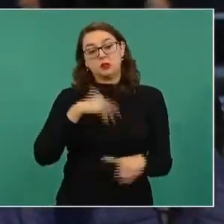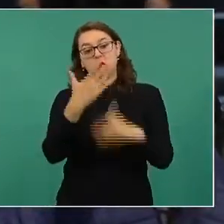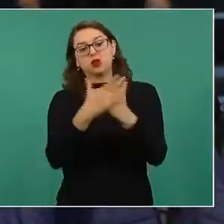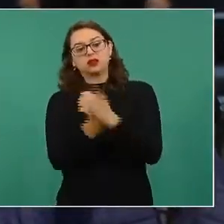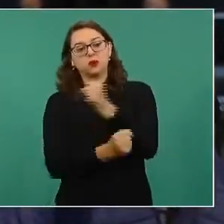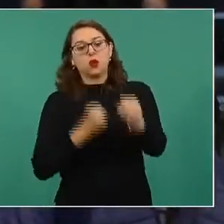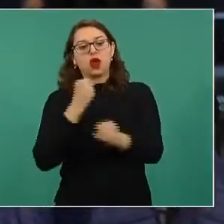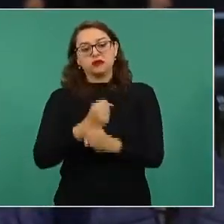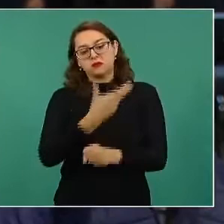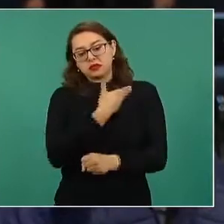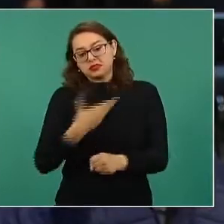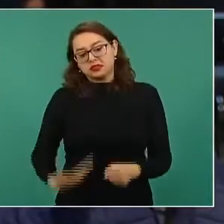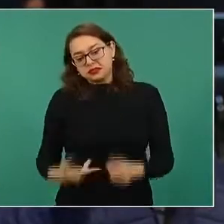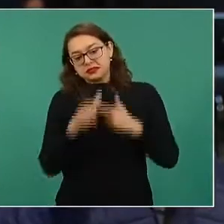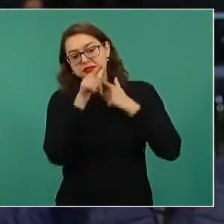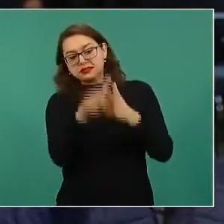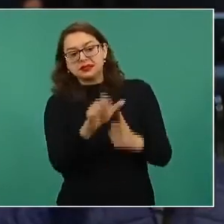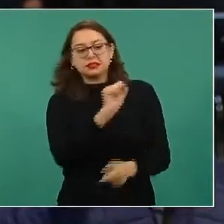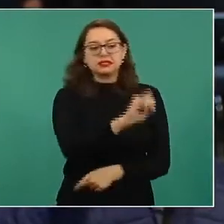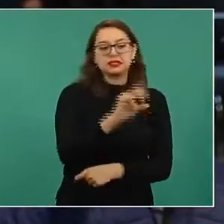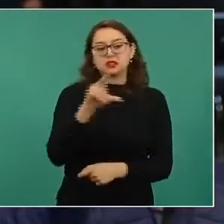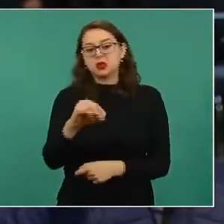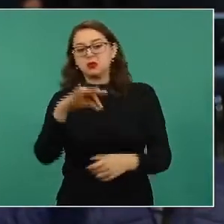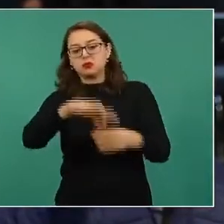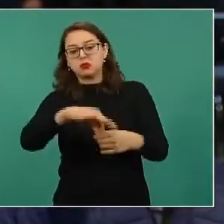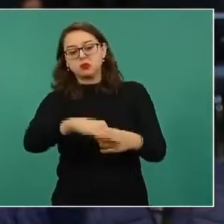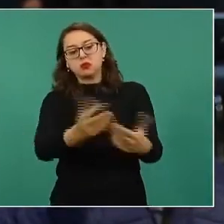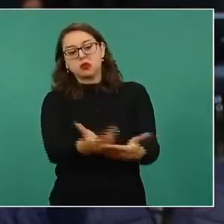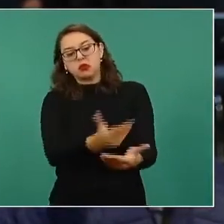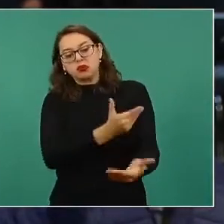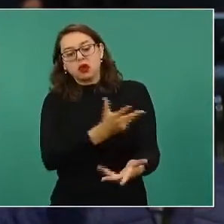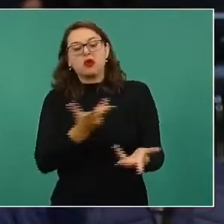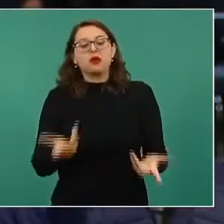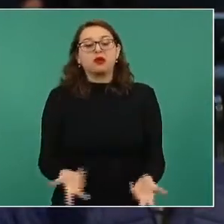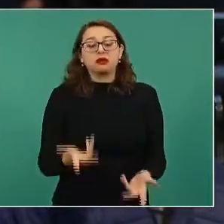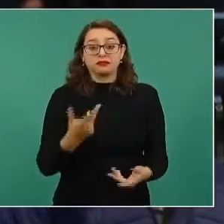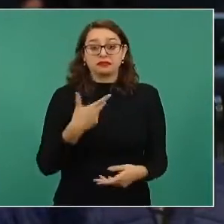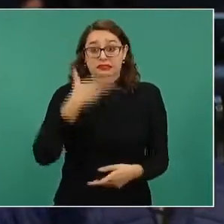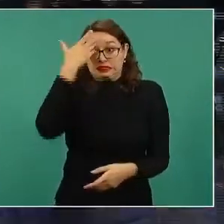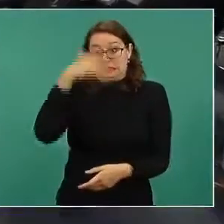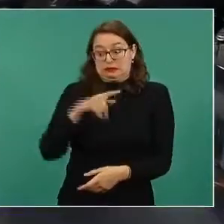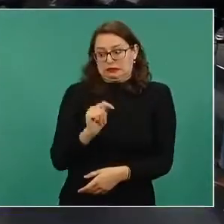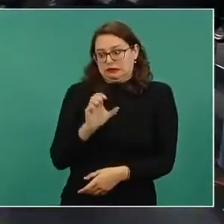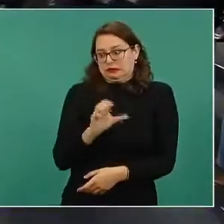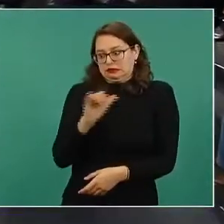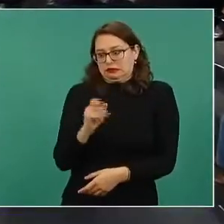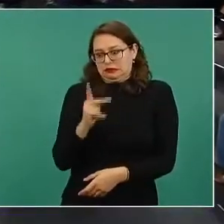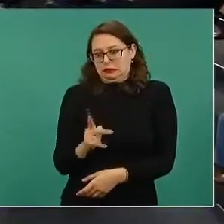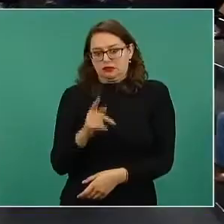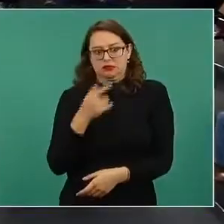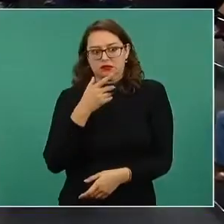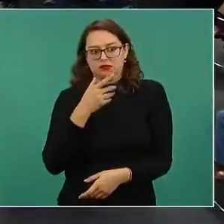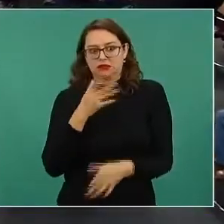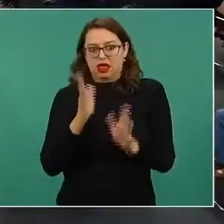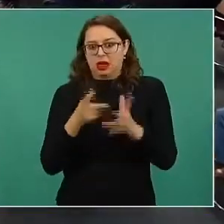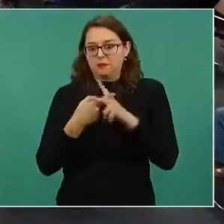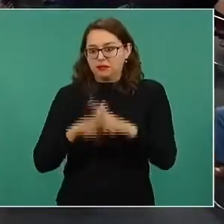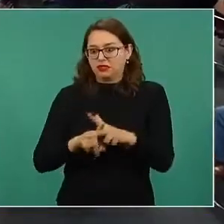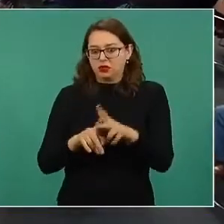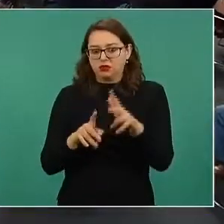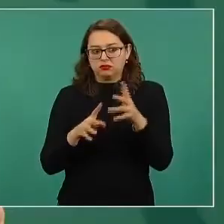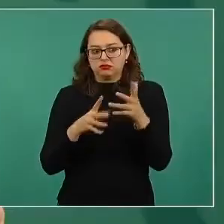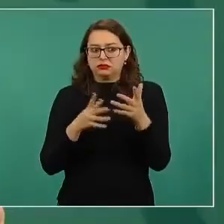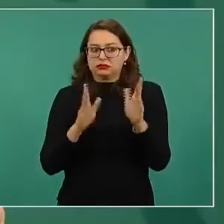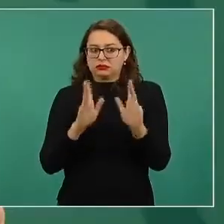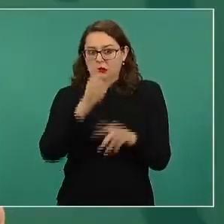pueda hablar de ello, ya ve que el tribunal pues ya empezó también a ponerse de pestañas. Ya revisé